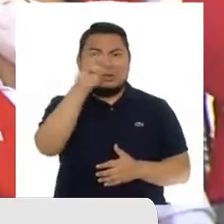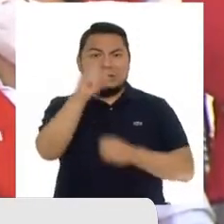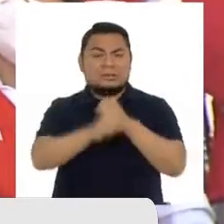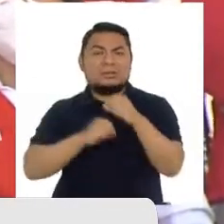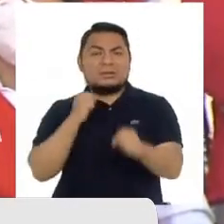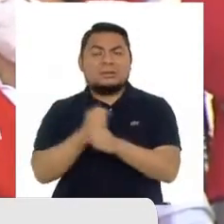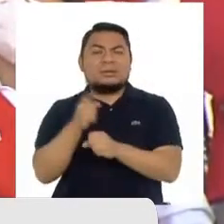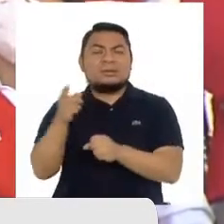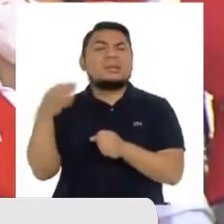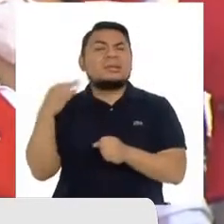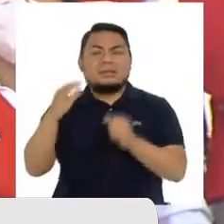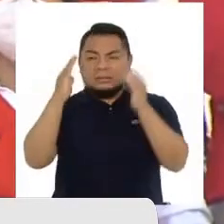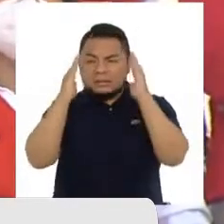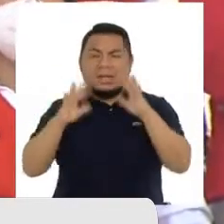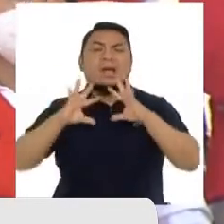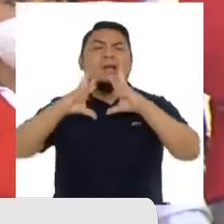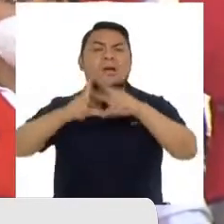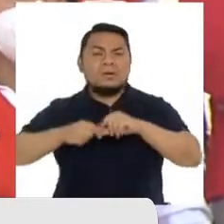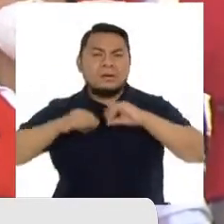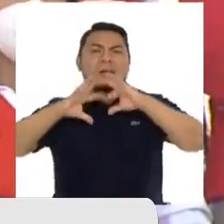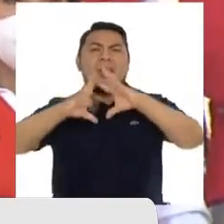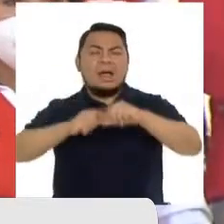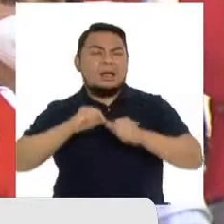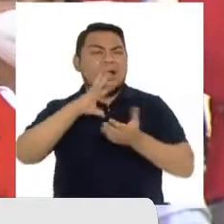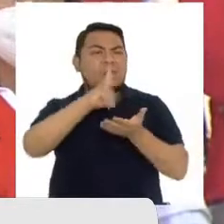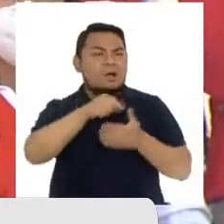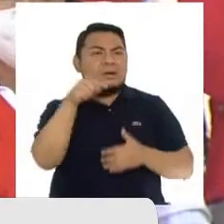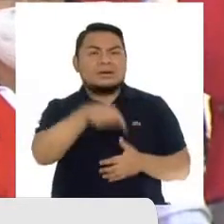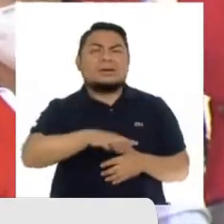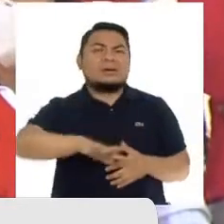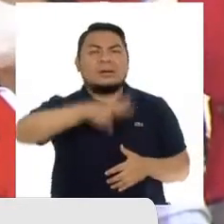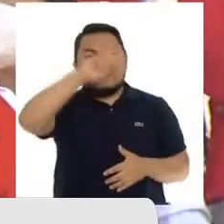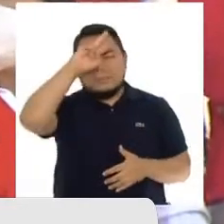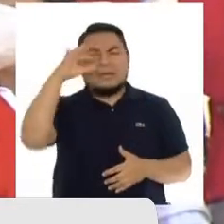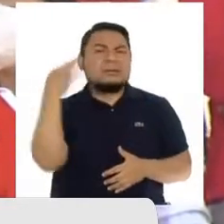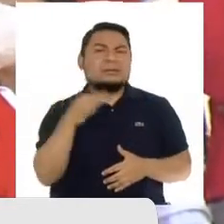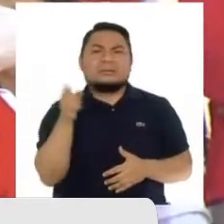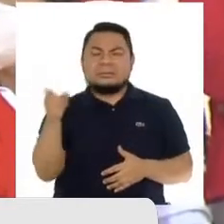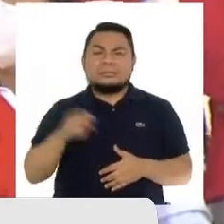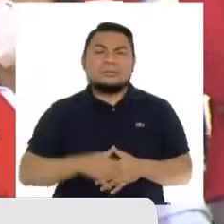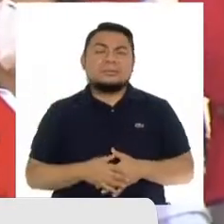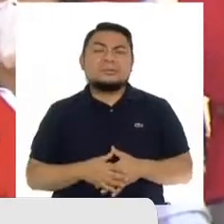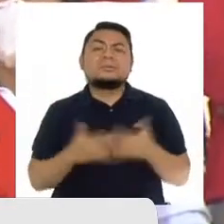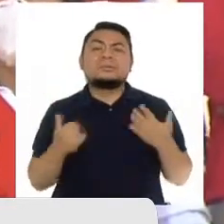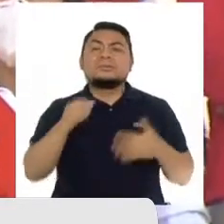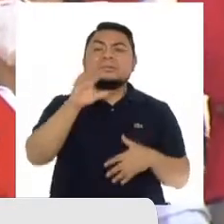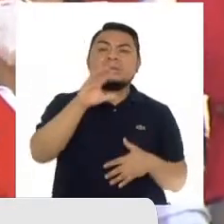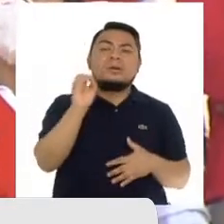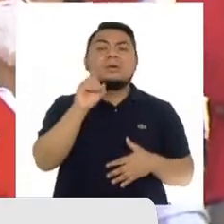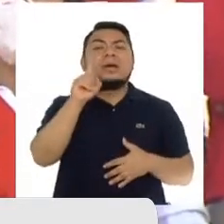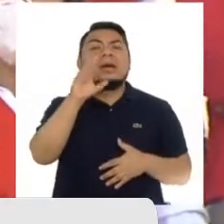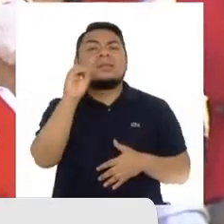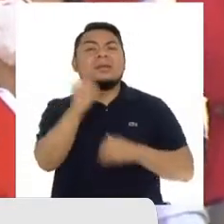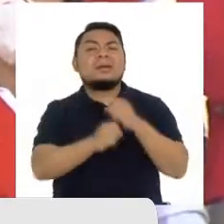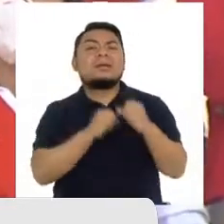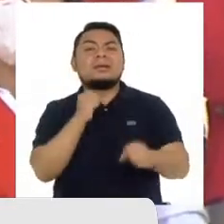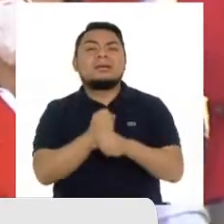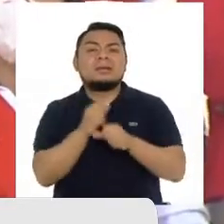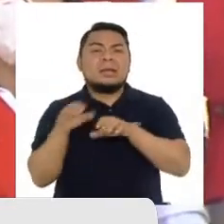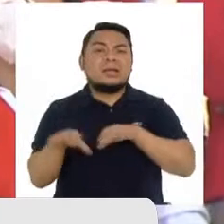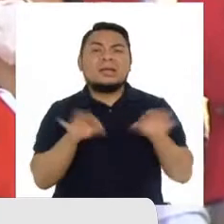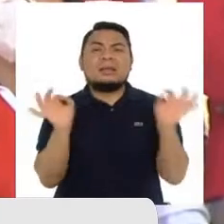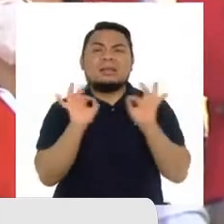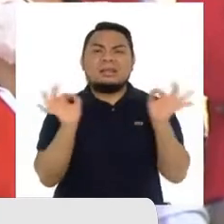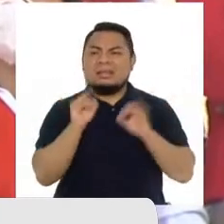dedicaron a robarle a nuestro país 100 5 o 10 años de gobierno no hicieron nada